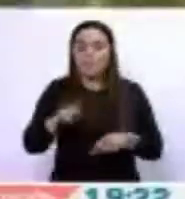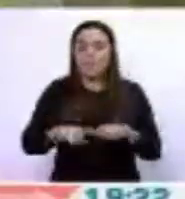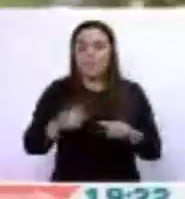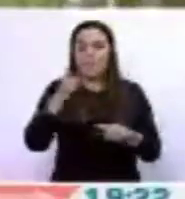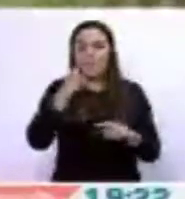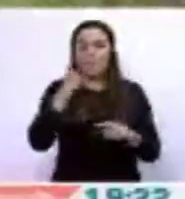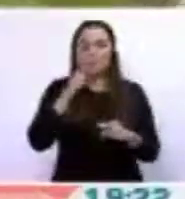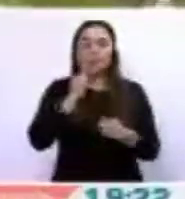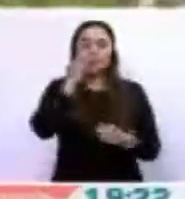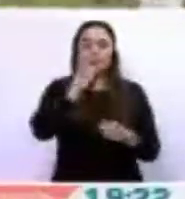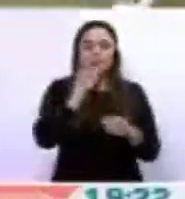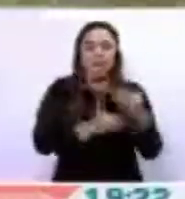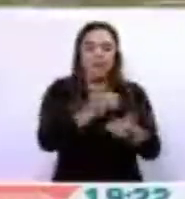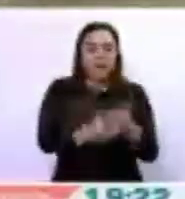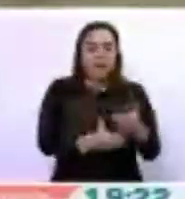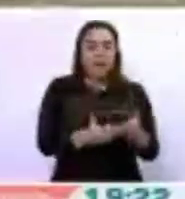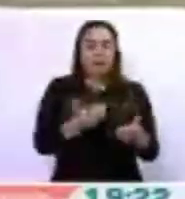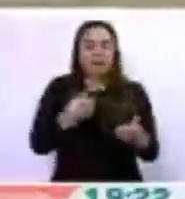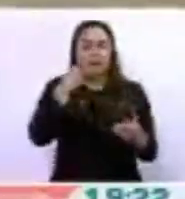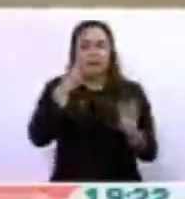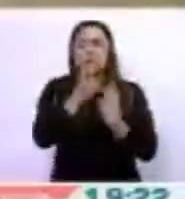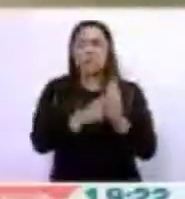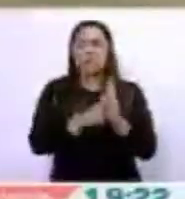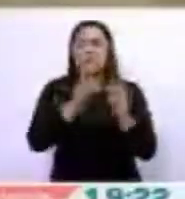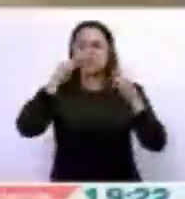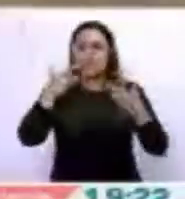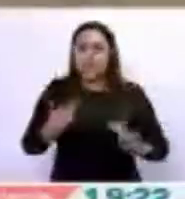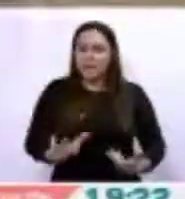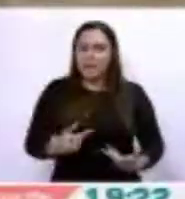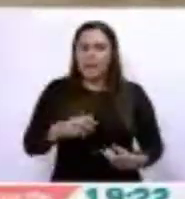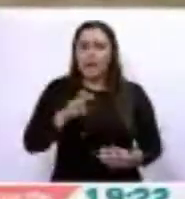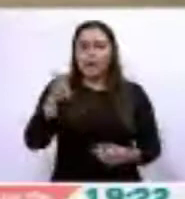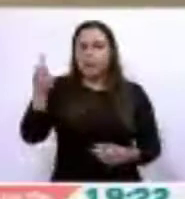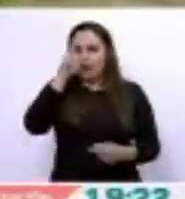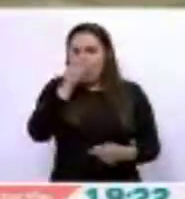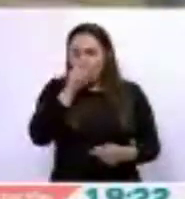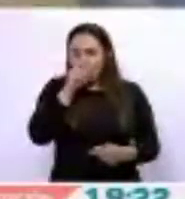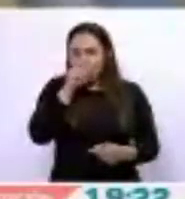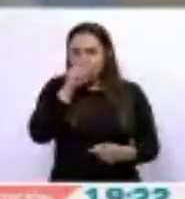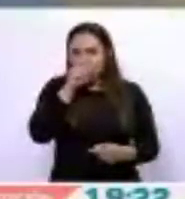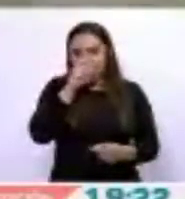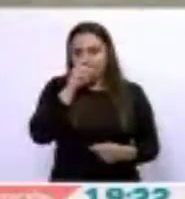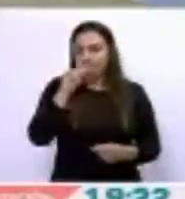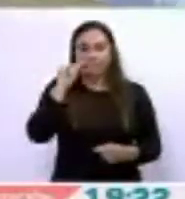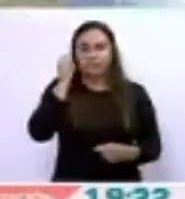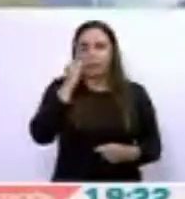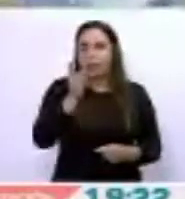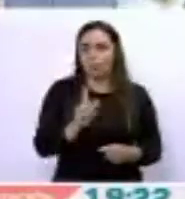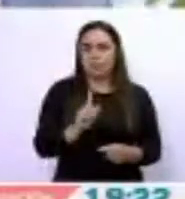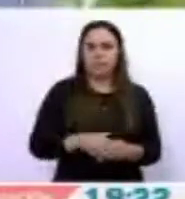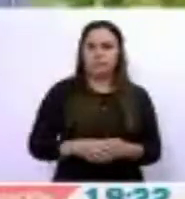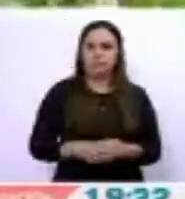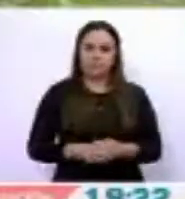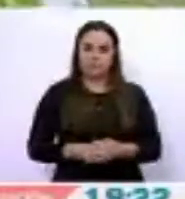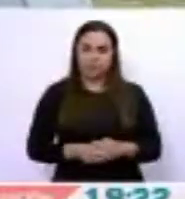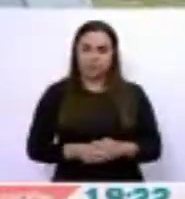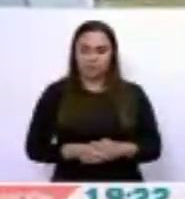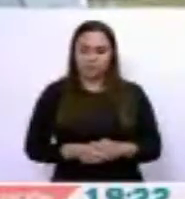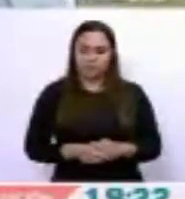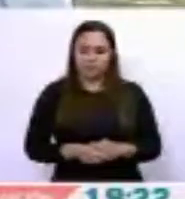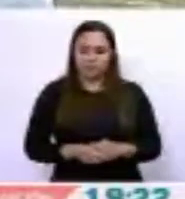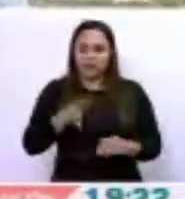procesar la fruta, pues tenemos que tomar unas medidas sanitarias que otros años no nos encontrábamos con esta situación. Y a todo eso le añadimos